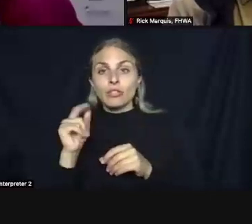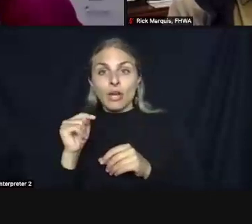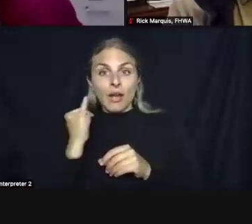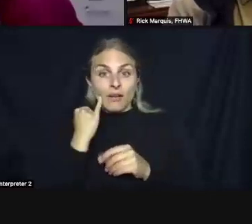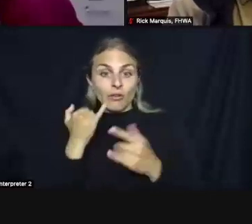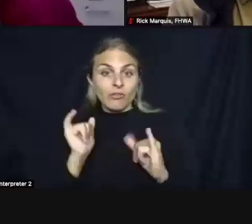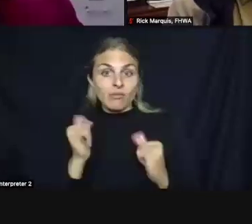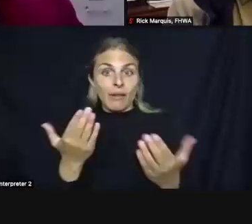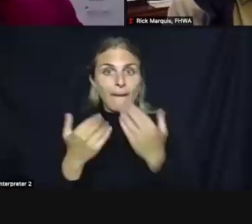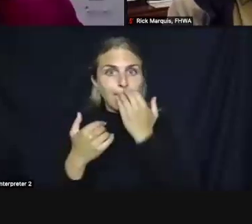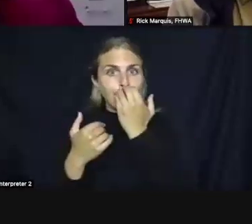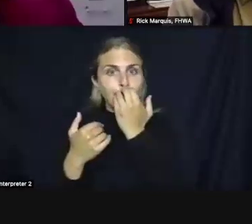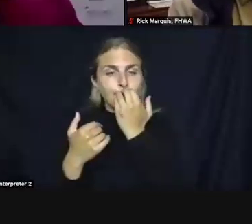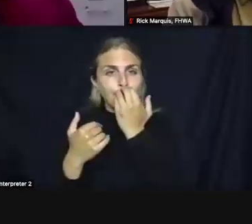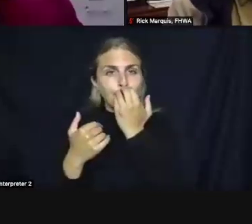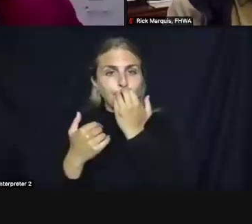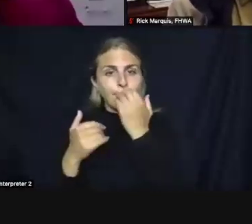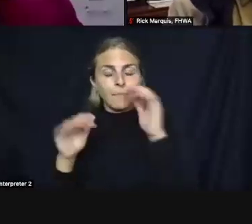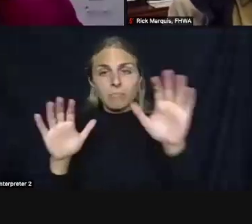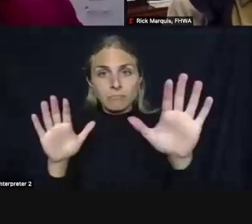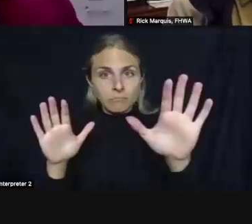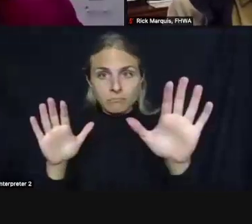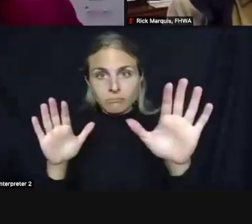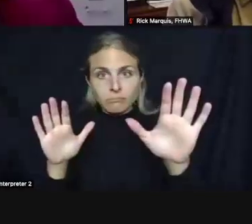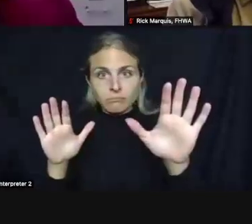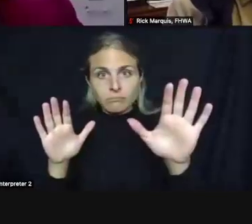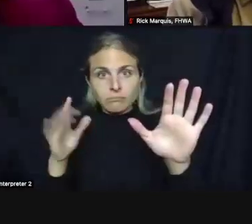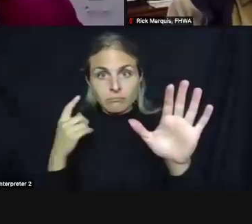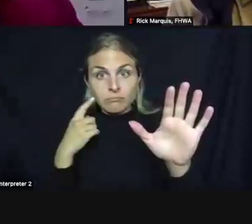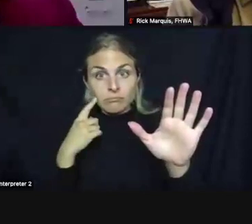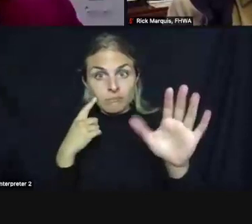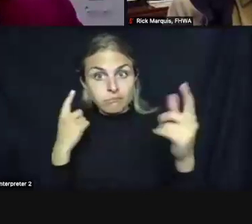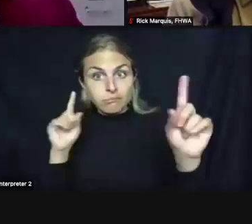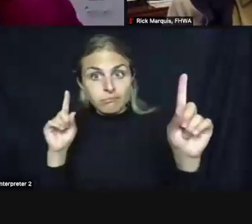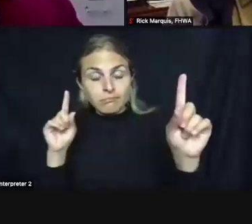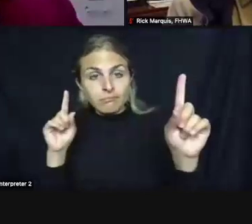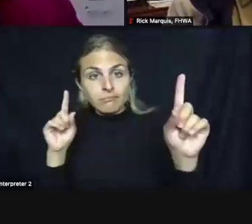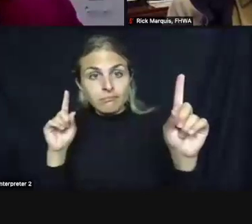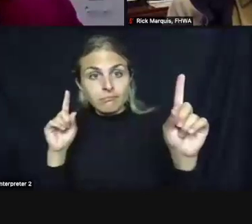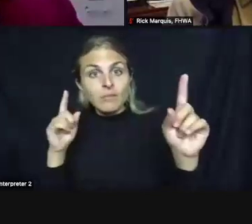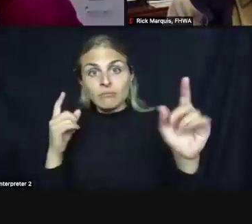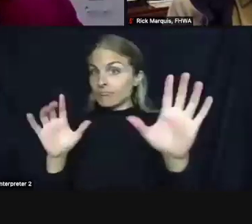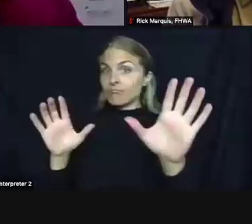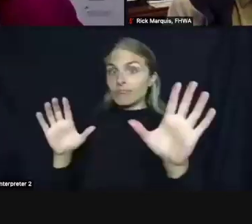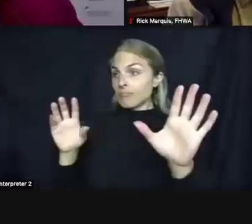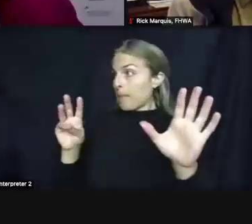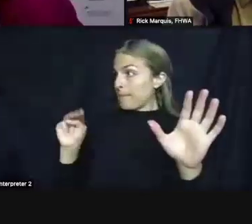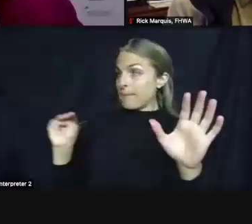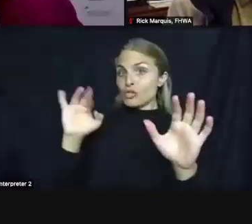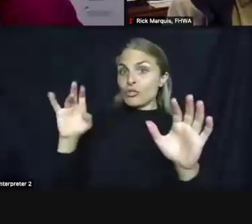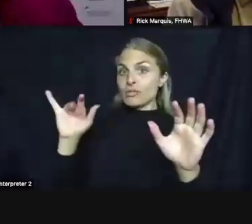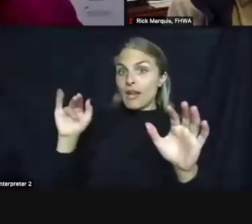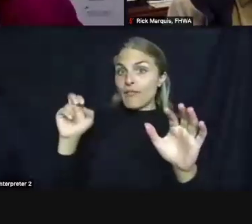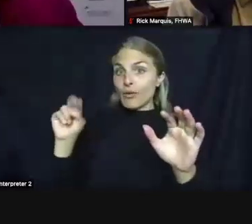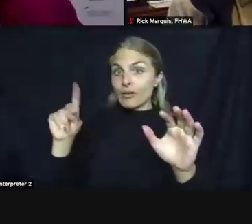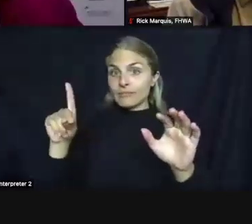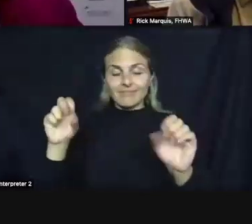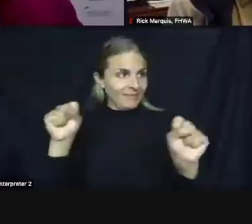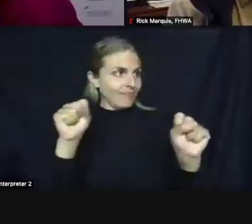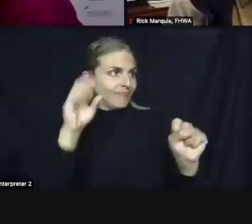avísenos en el chat si todavía están en la línea. Aquí estoy. Aquí estoy. Oh, señor